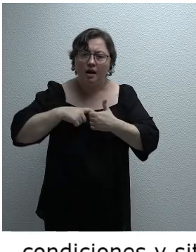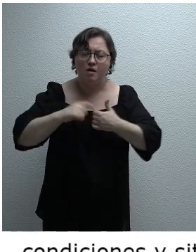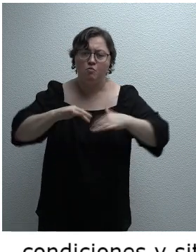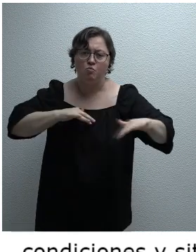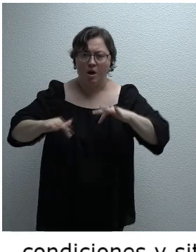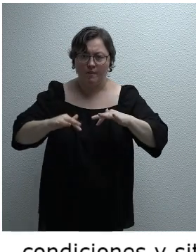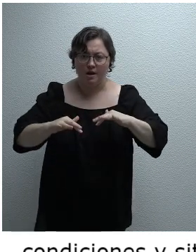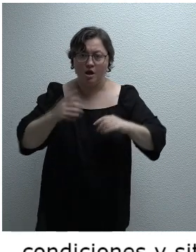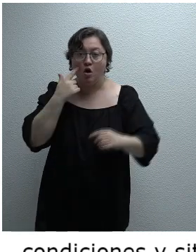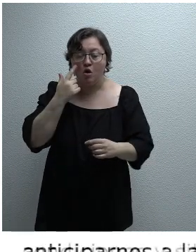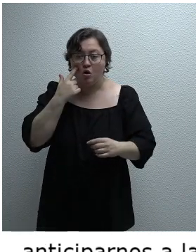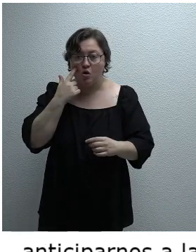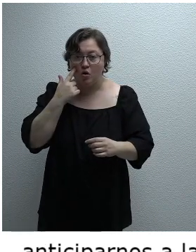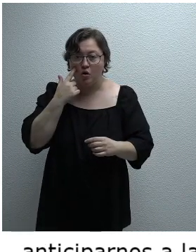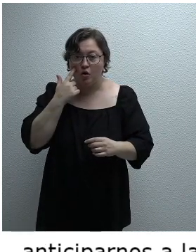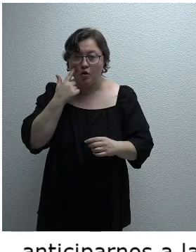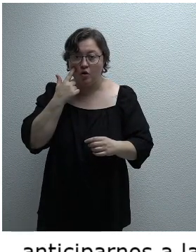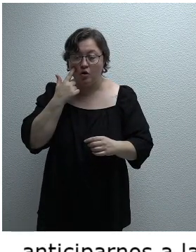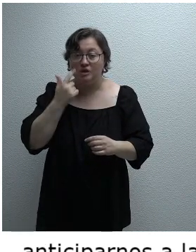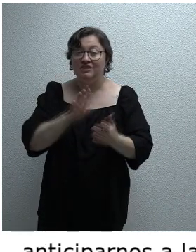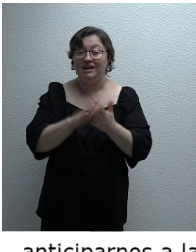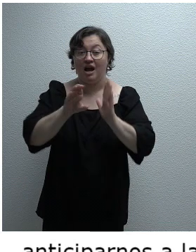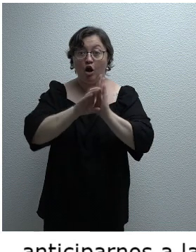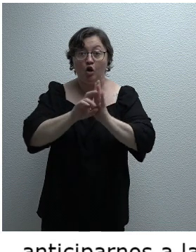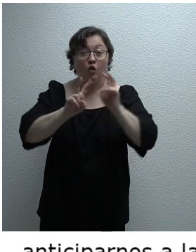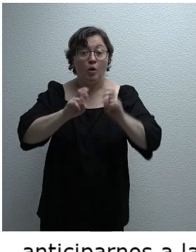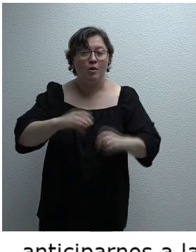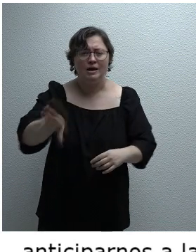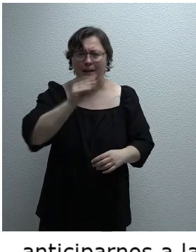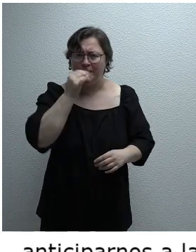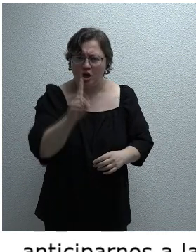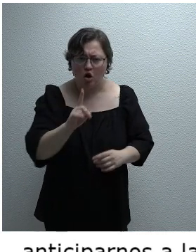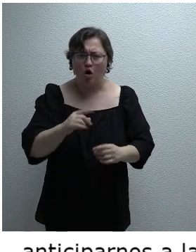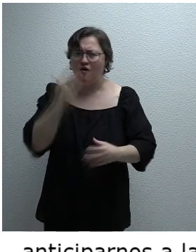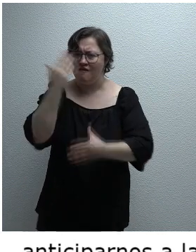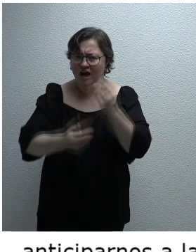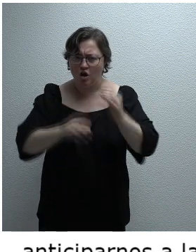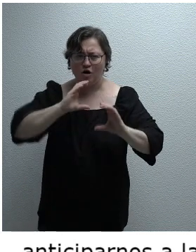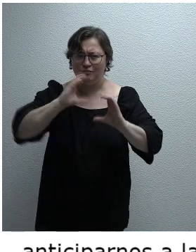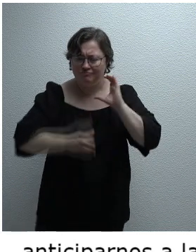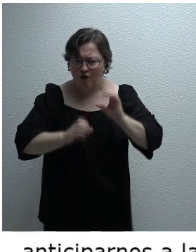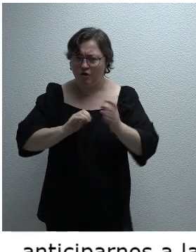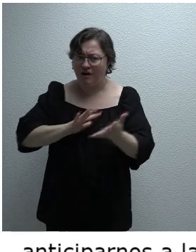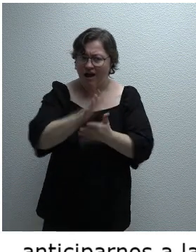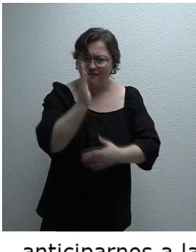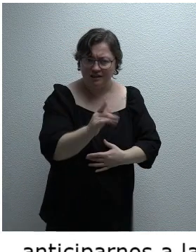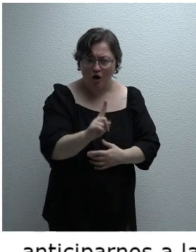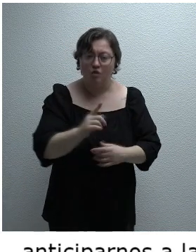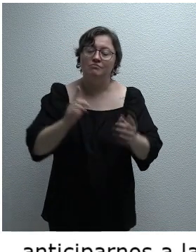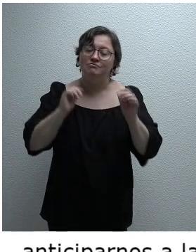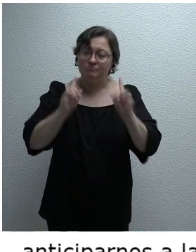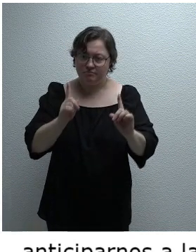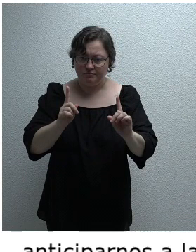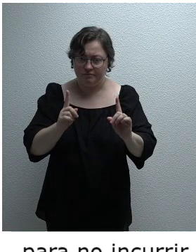no incurrir en limitaciones o malinterpretaciones de esta ley. Desde las organizaciones de